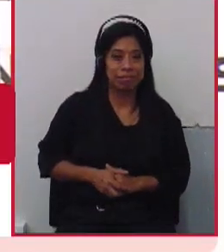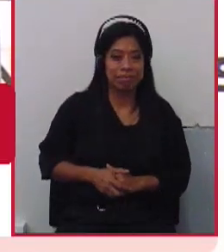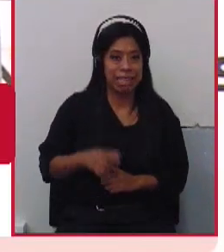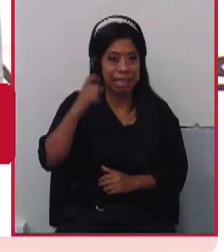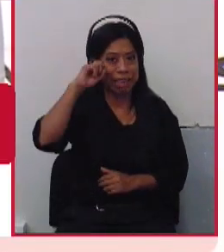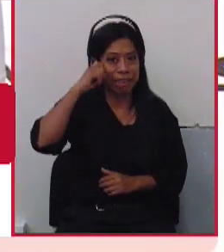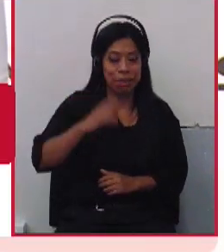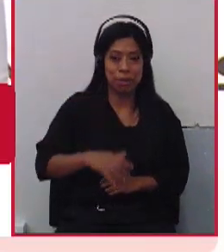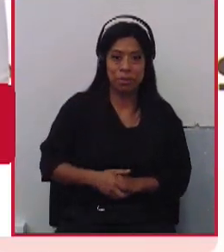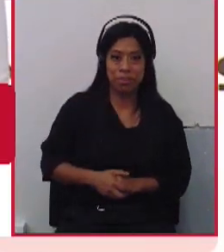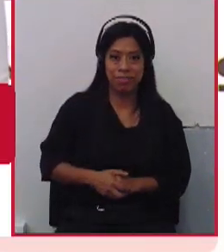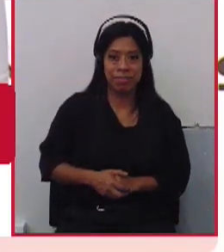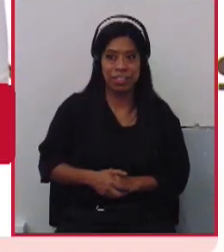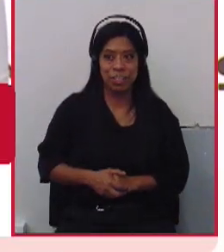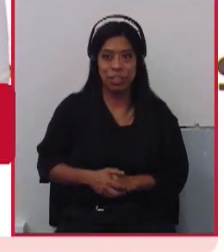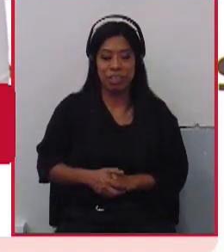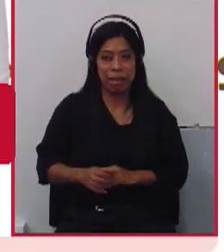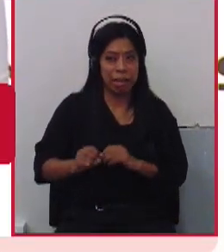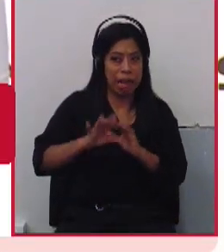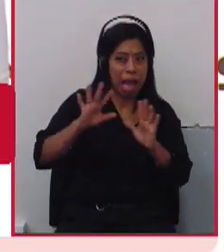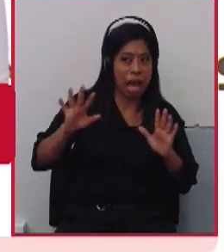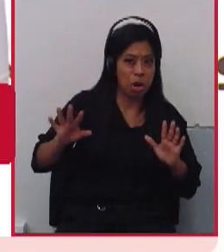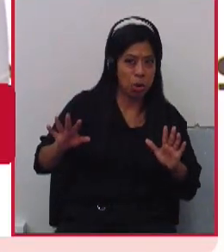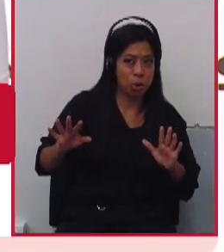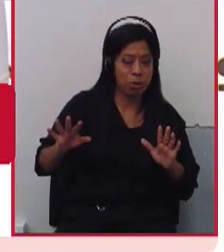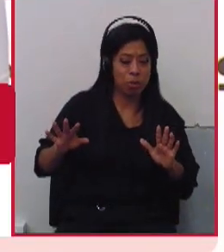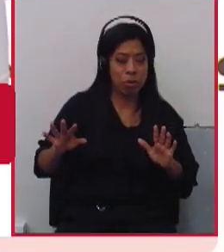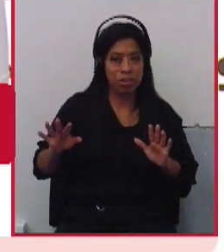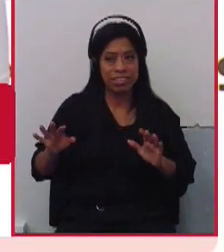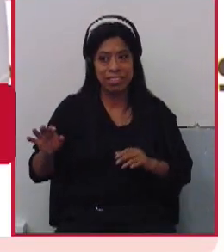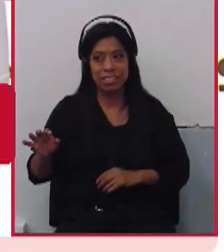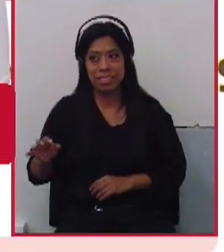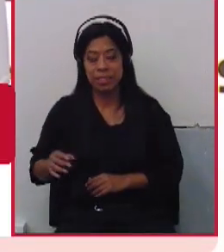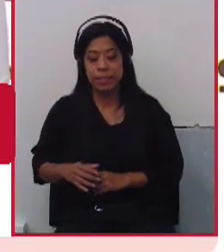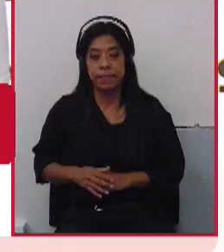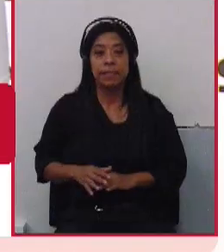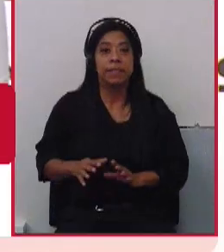Muy bien, no creo que todo está muy claro. A mí